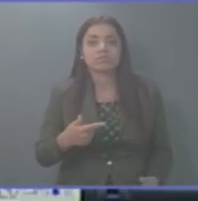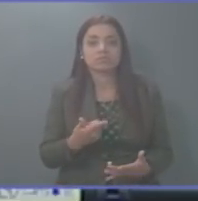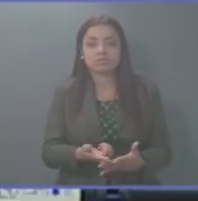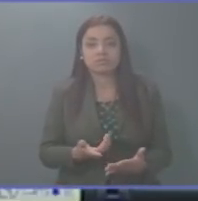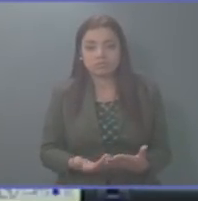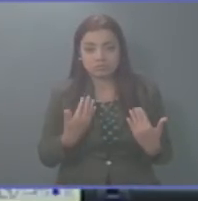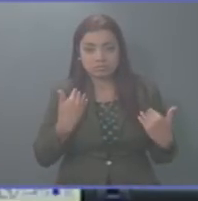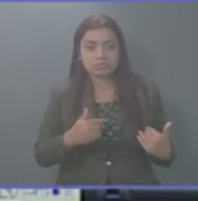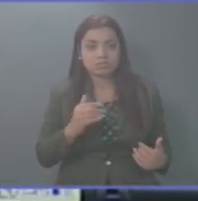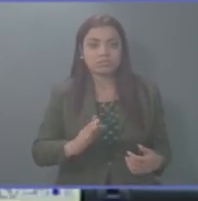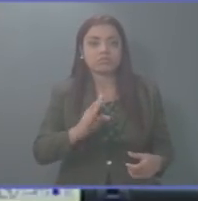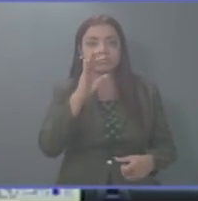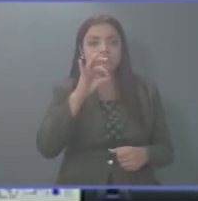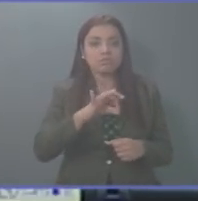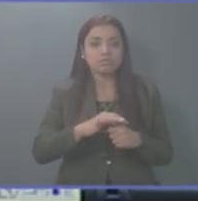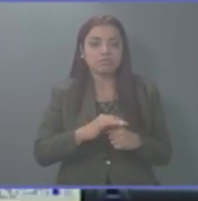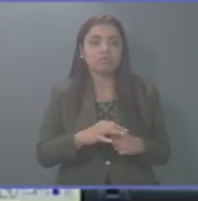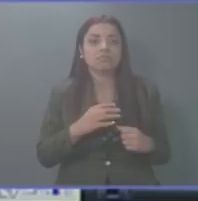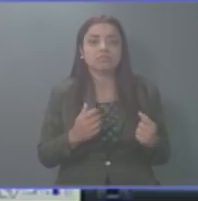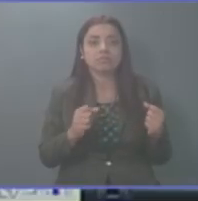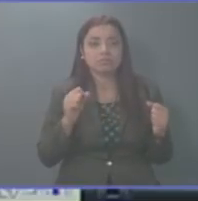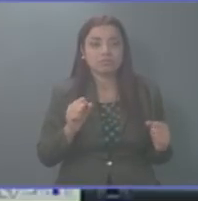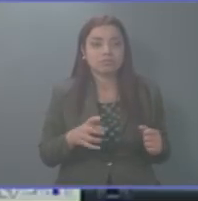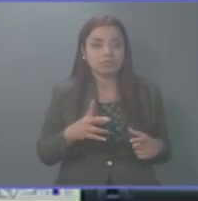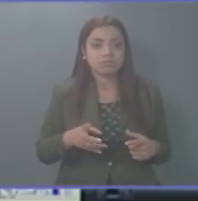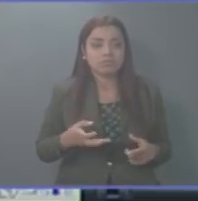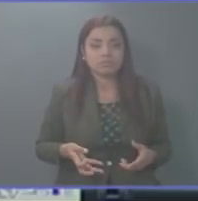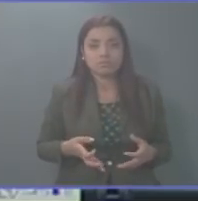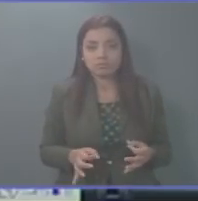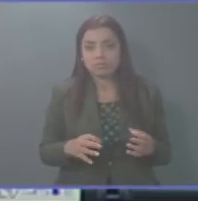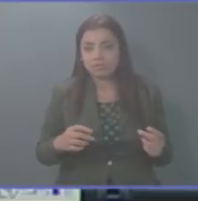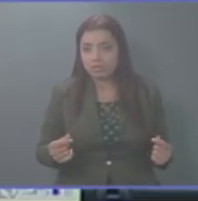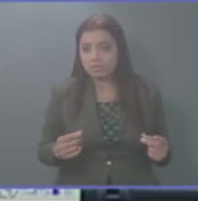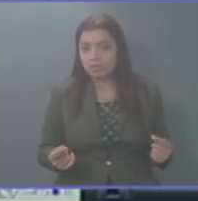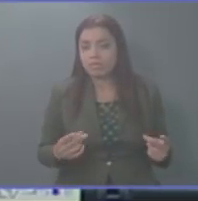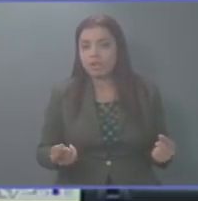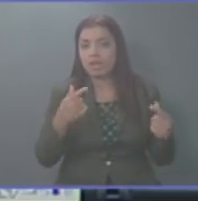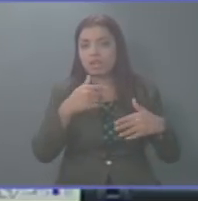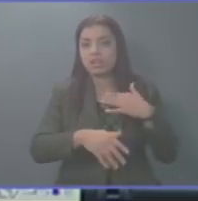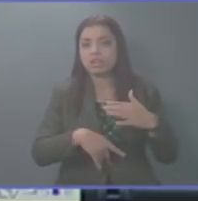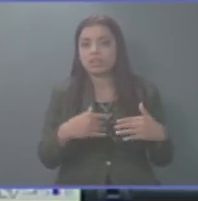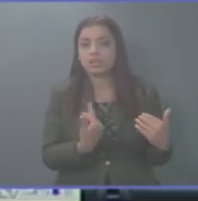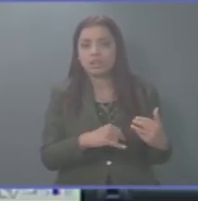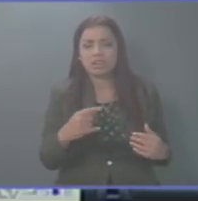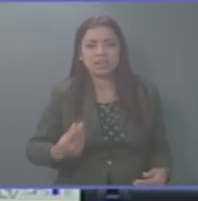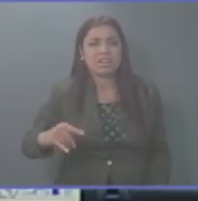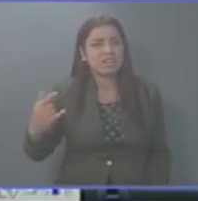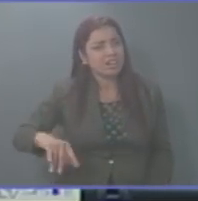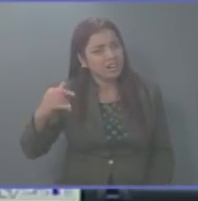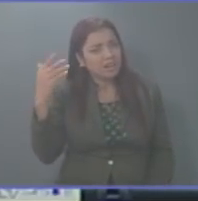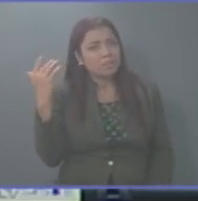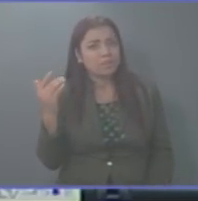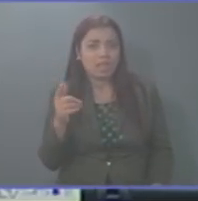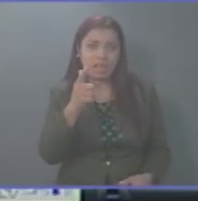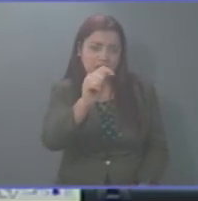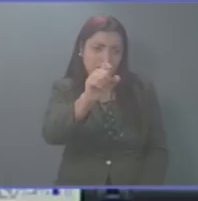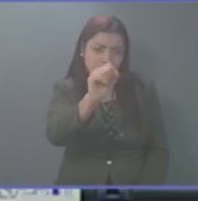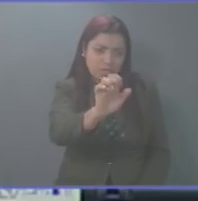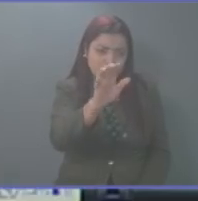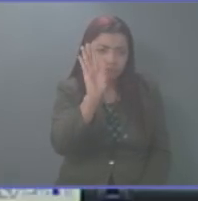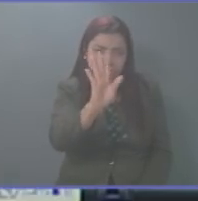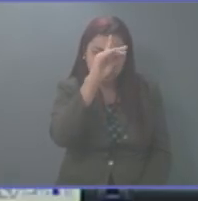emitir su voto y a emitirlo de una forma ágil y rápida. Eso se supone que es el trabajo del Tribunal Supremo